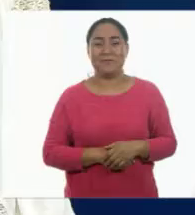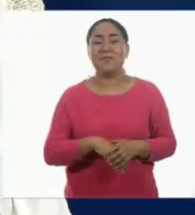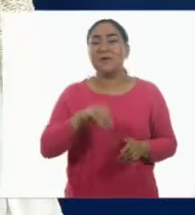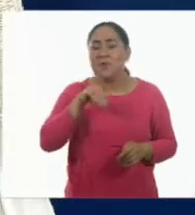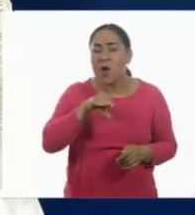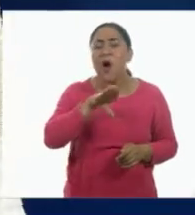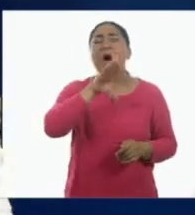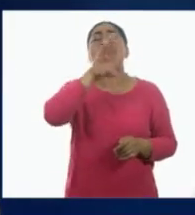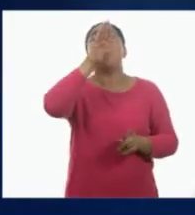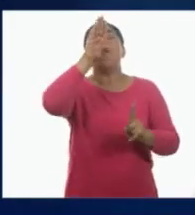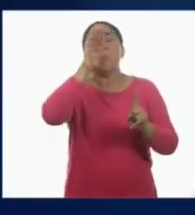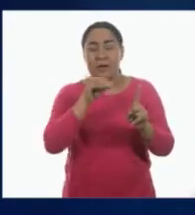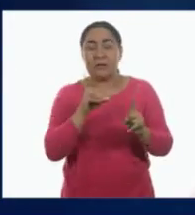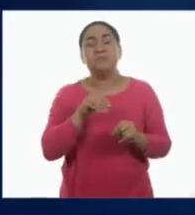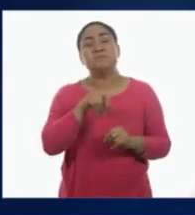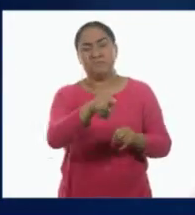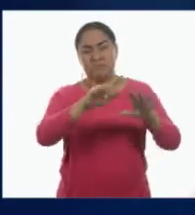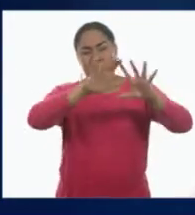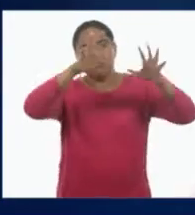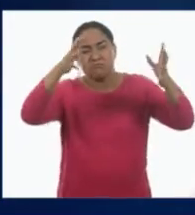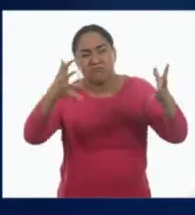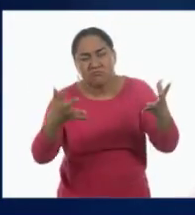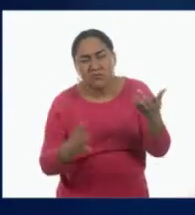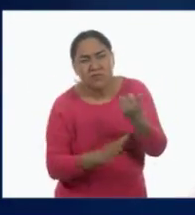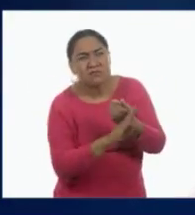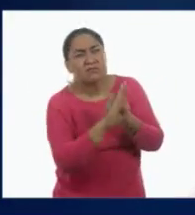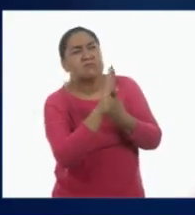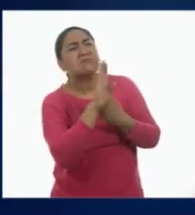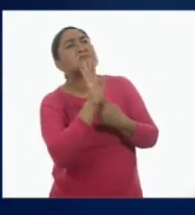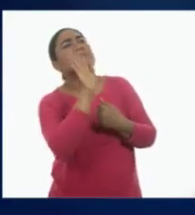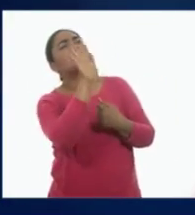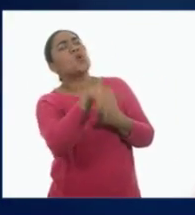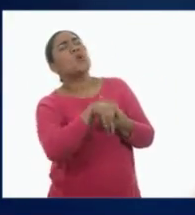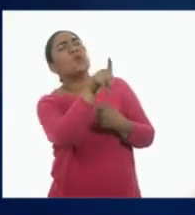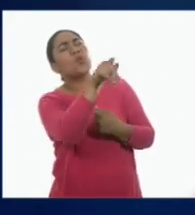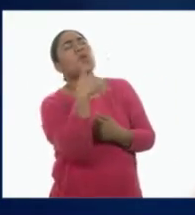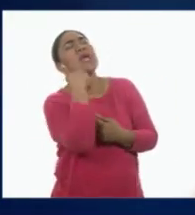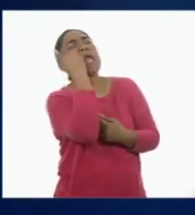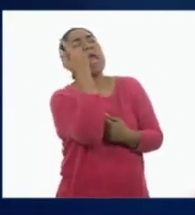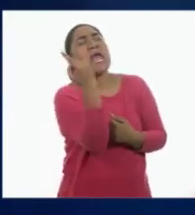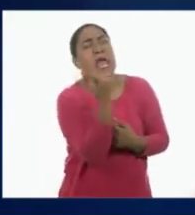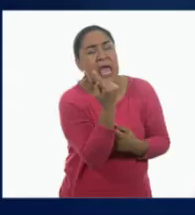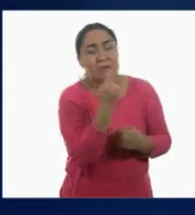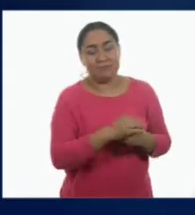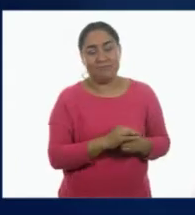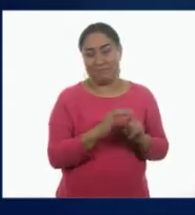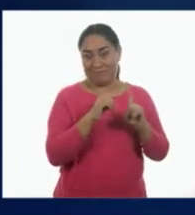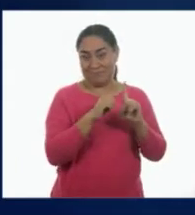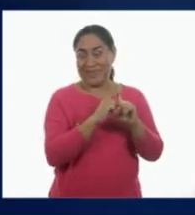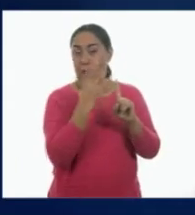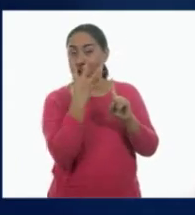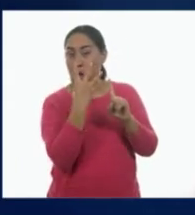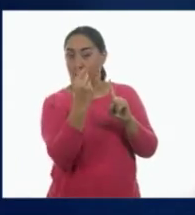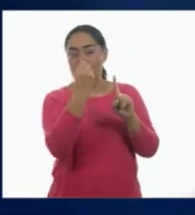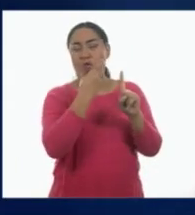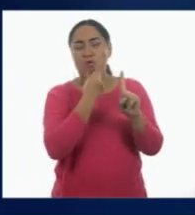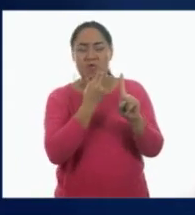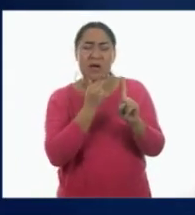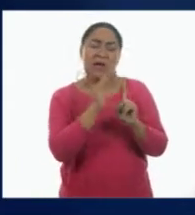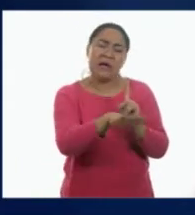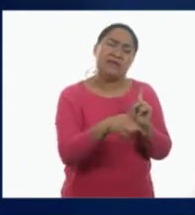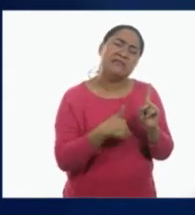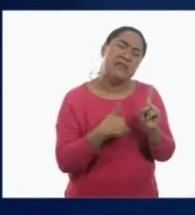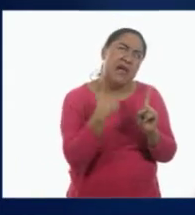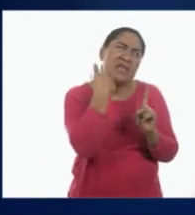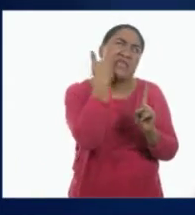El oráculo le preguntó, ¿qué es lo que deseas? Y el hombre lobo le contestó, quiero